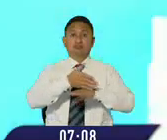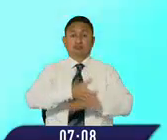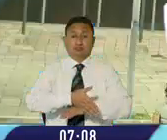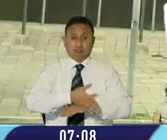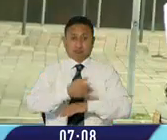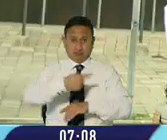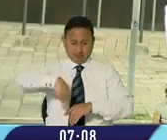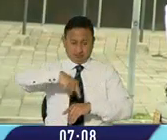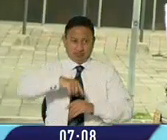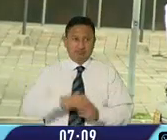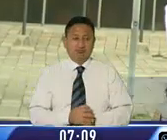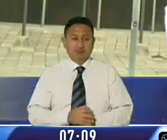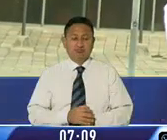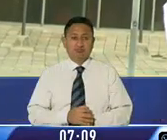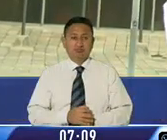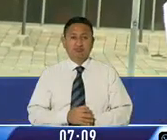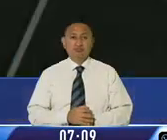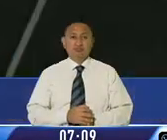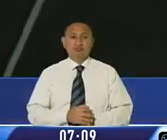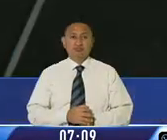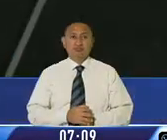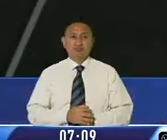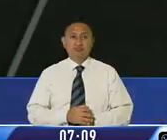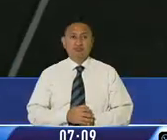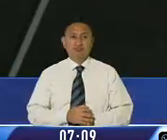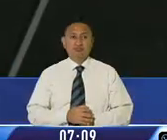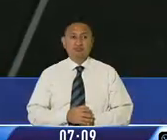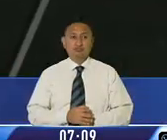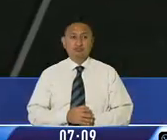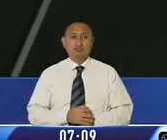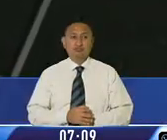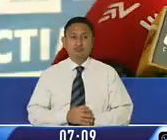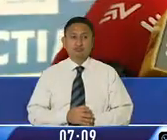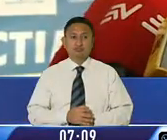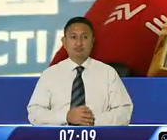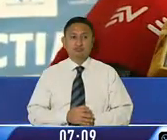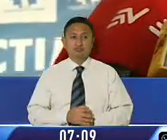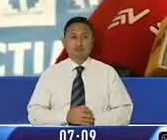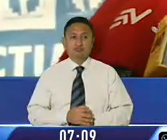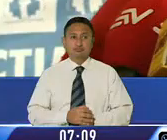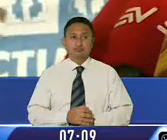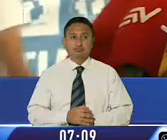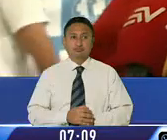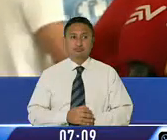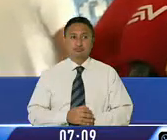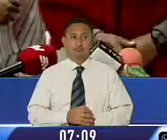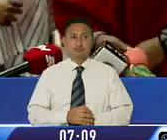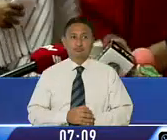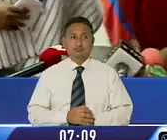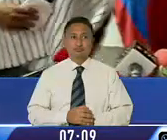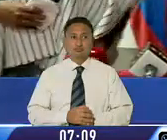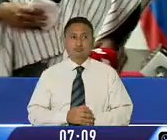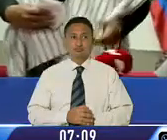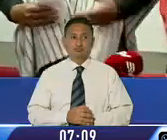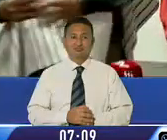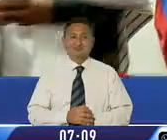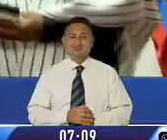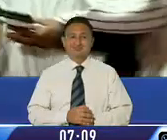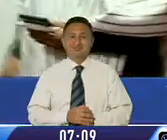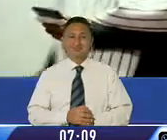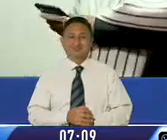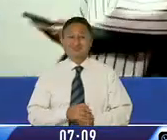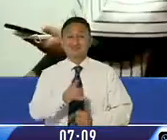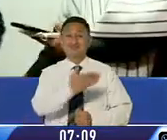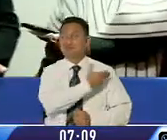Vamos a retornar y contarles en las noticias, que estaremos de vuelta, les contaremos que Leonidas Issa, el presidente